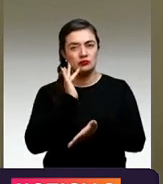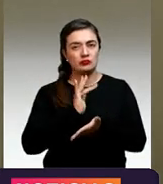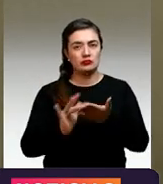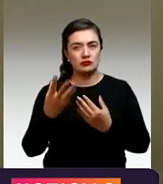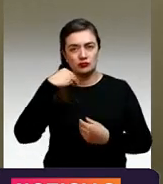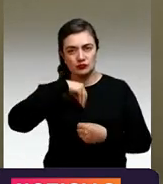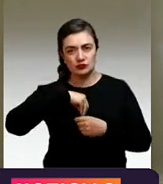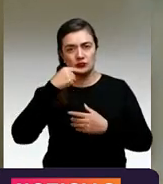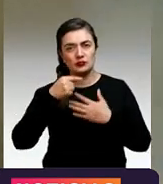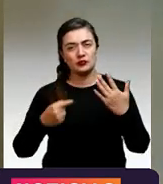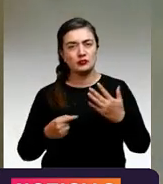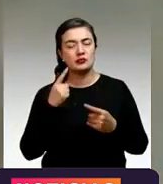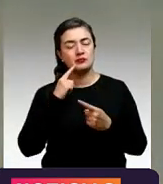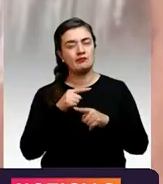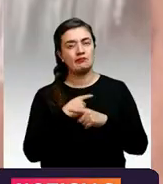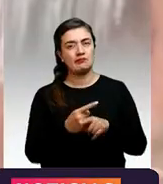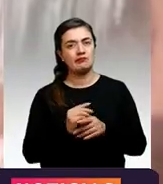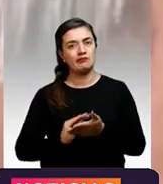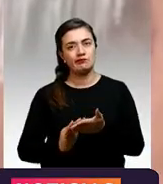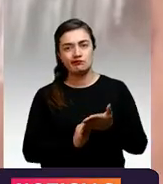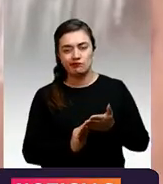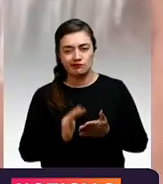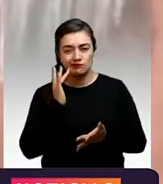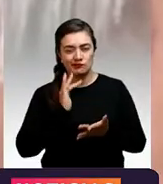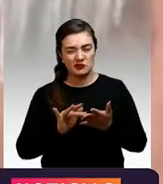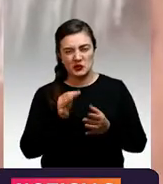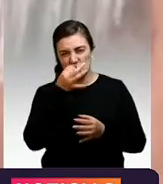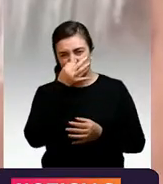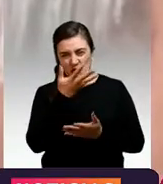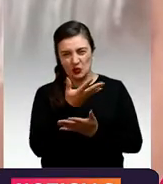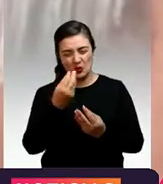mucho más rápidamente, es decir, eliminar esos